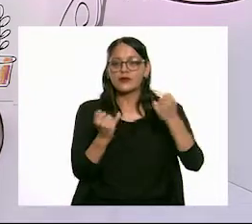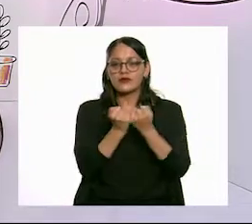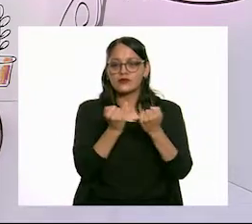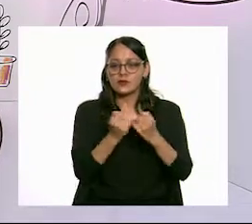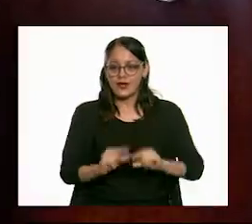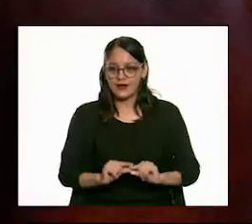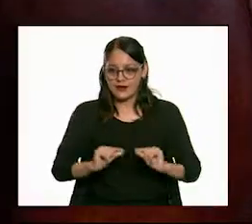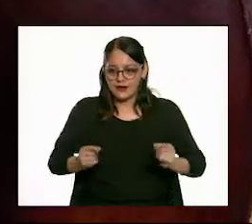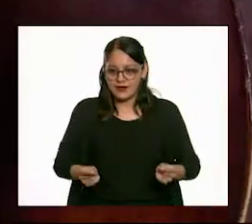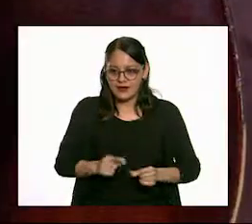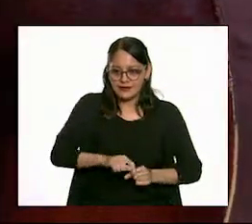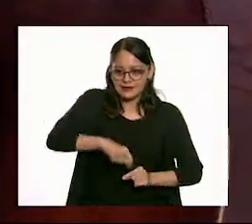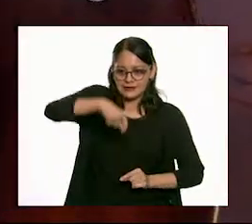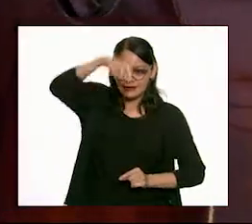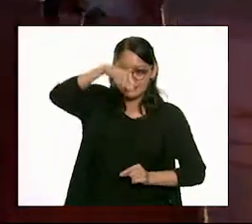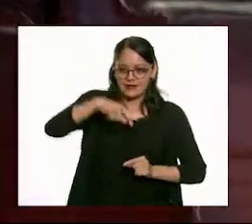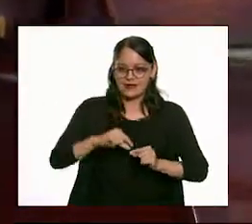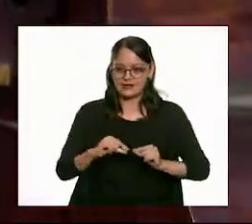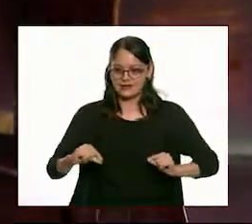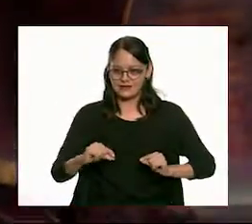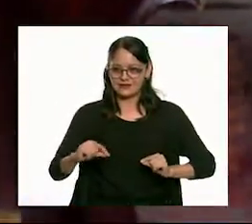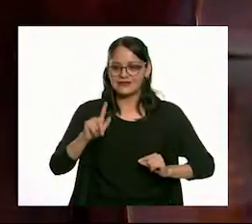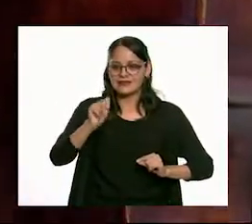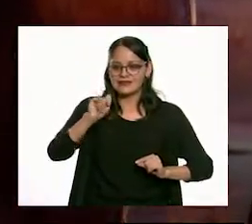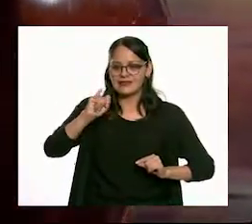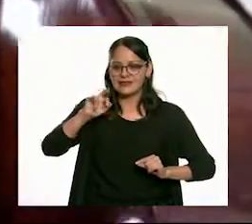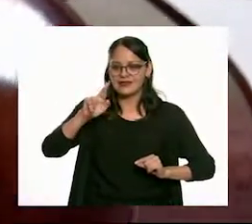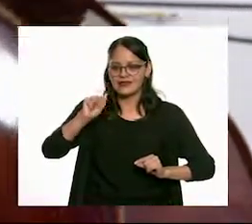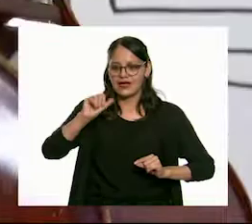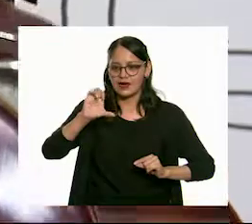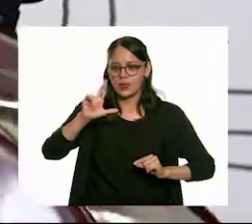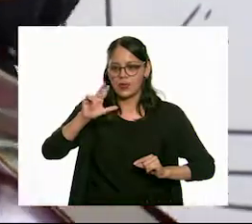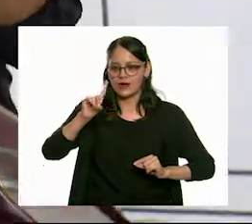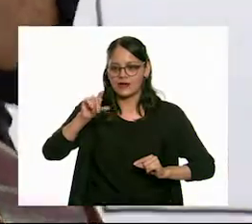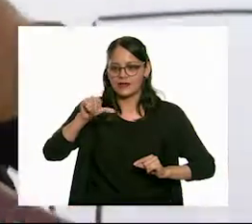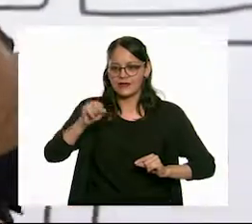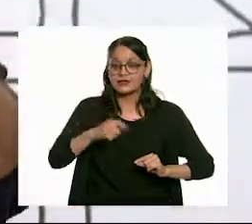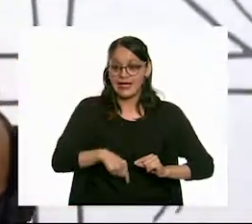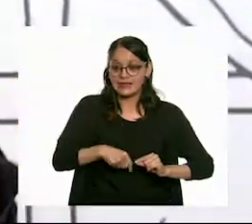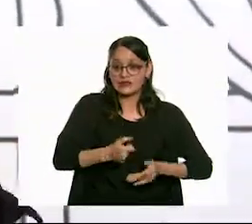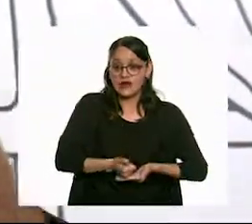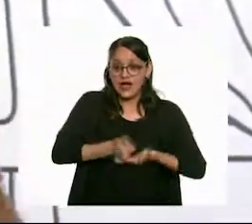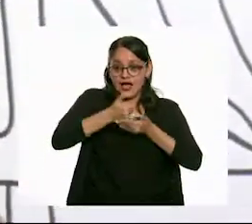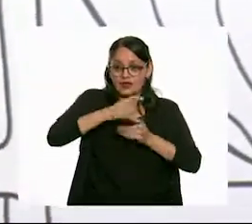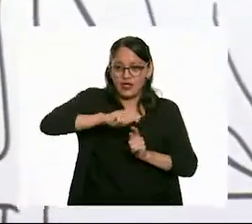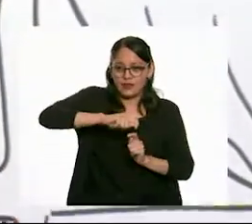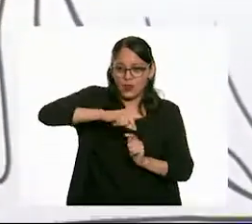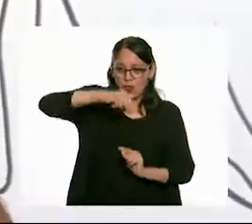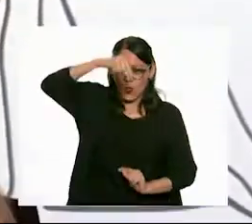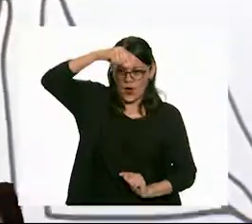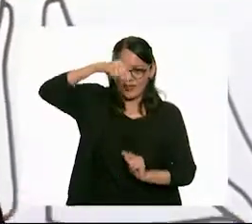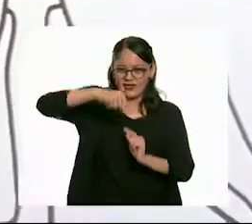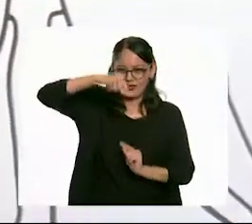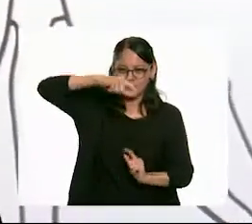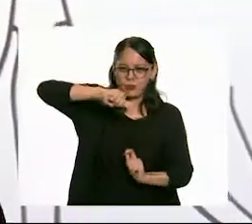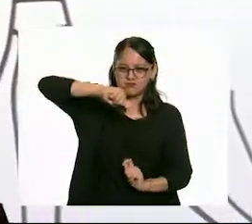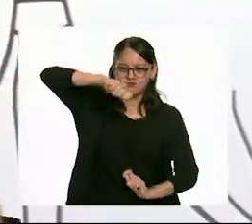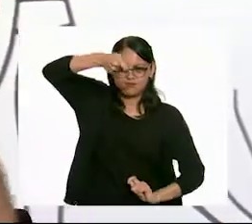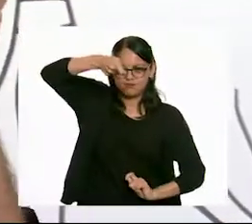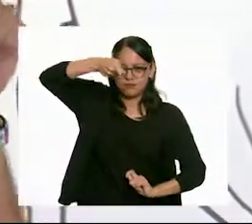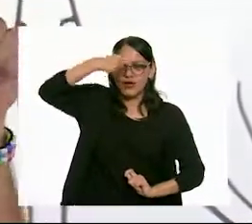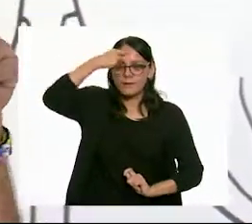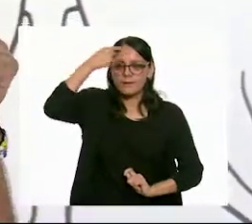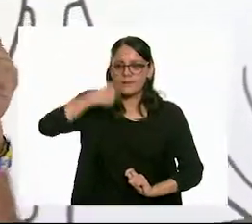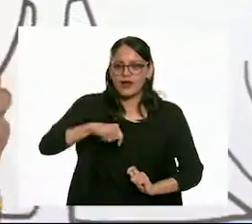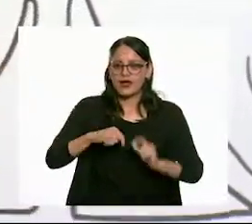tiracuerdas, que junto con la maquinaria nos ayuda a tensar las cuerdas y que con estas clavijas las afinamos